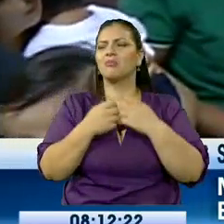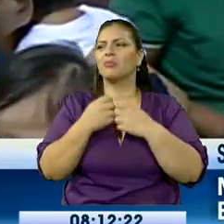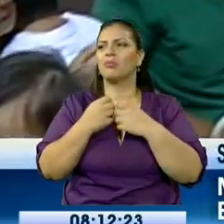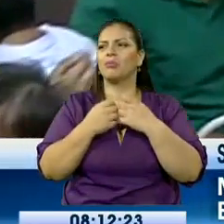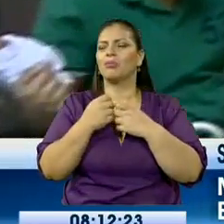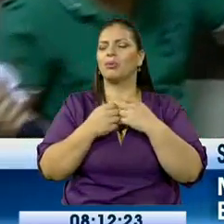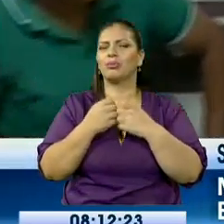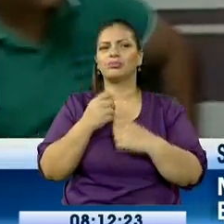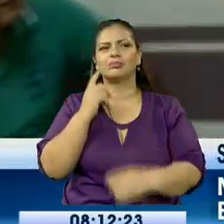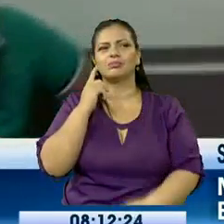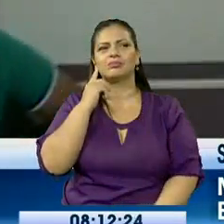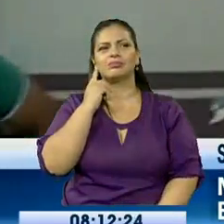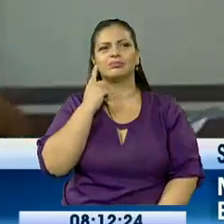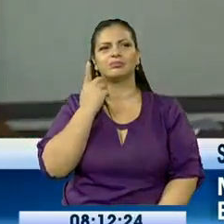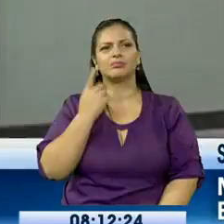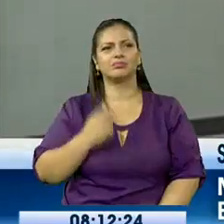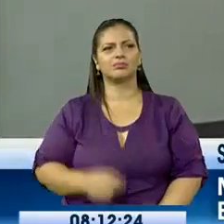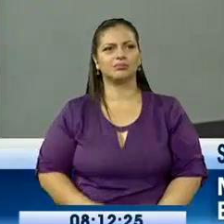Vamos a dialogar acá.